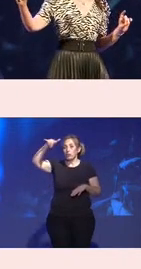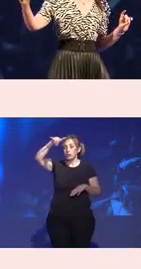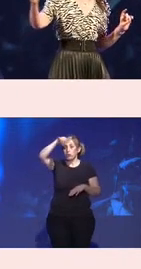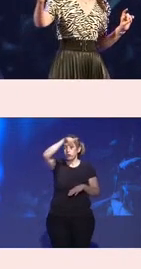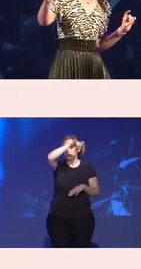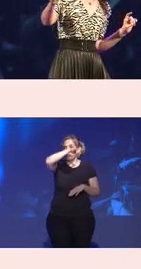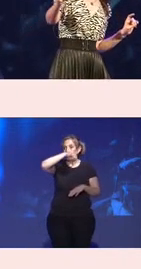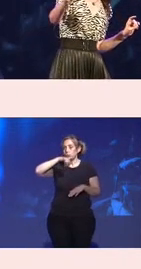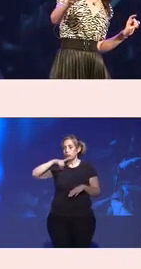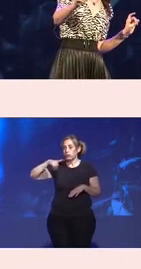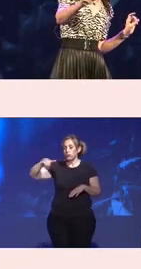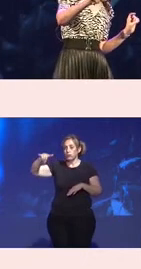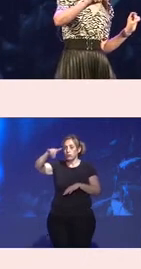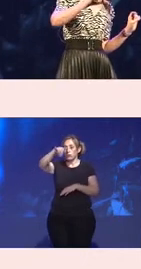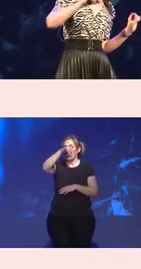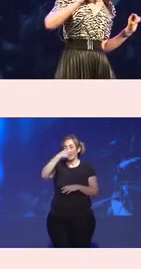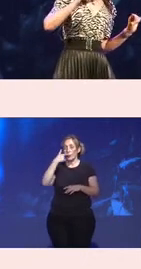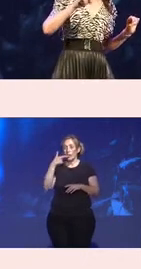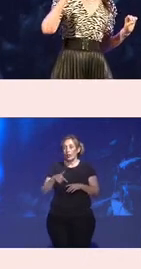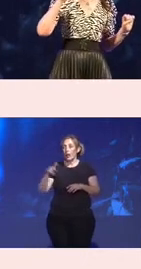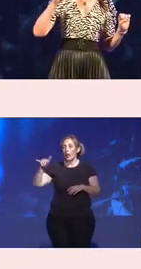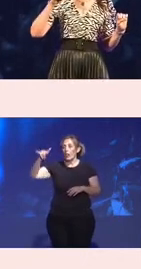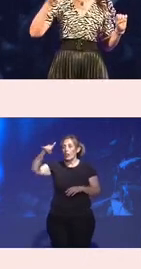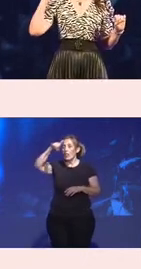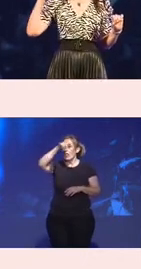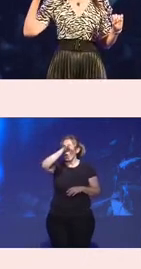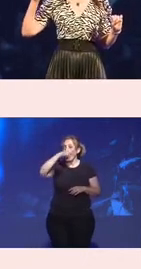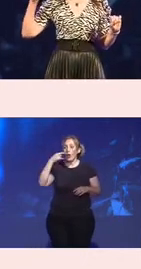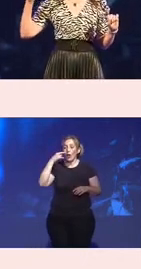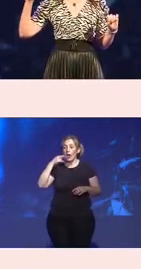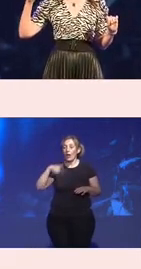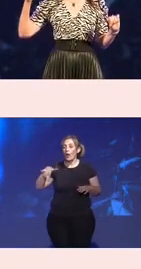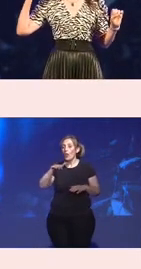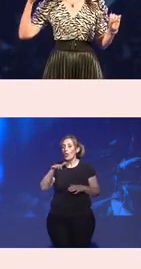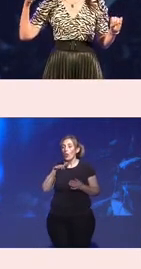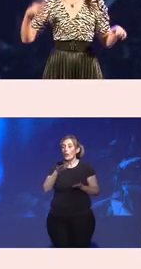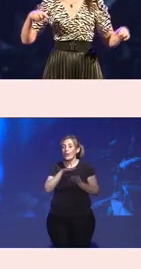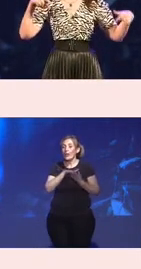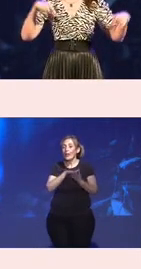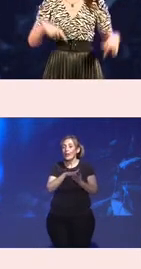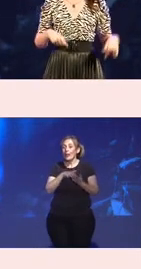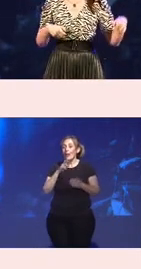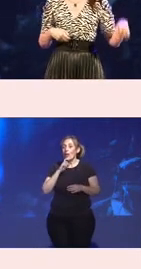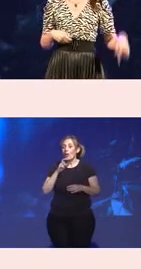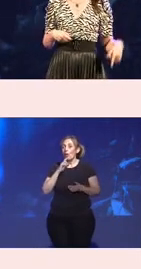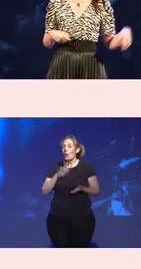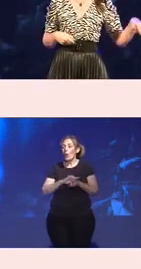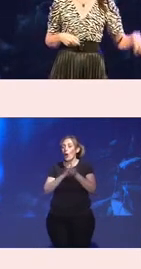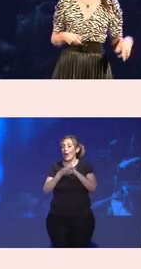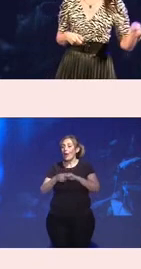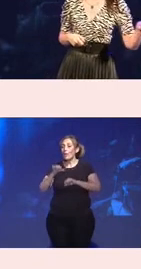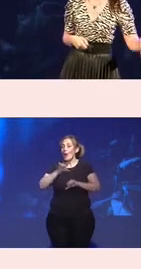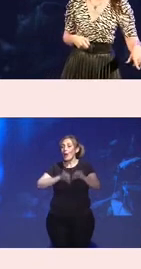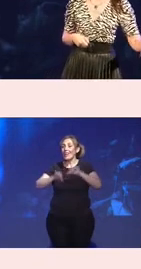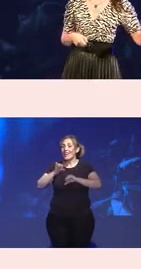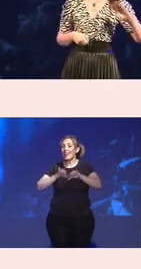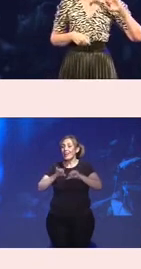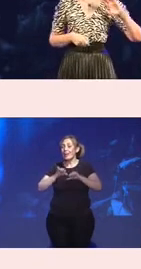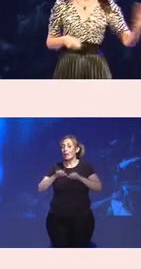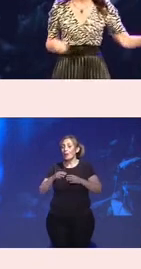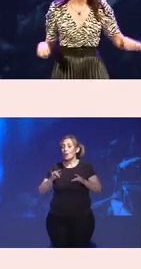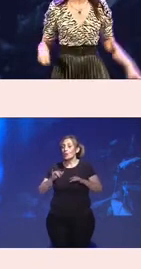espacios y para que ese dron detecte Dónde hay un cadáver analizando los cambios químicos que hay en el